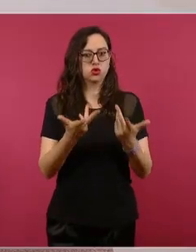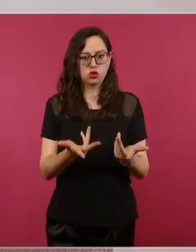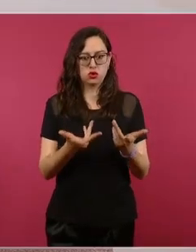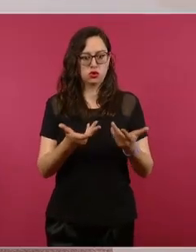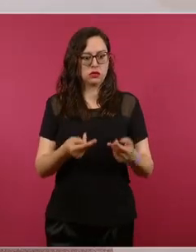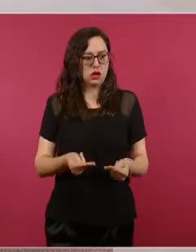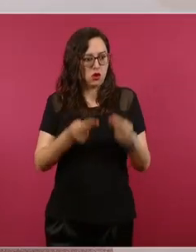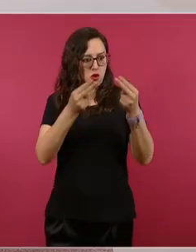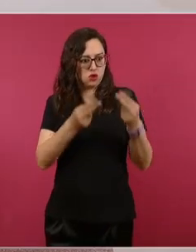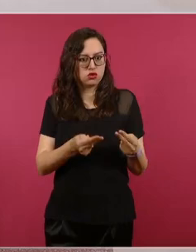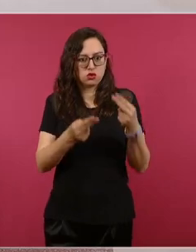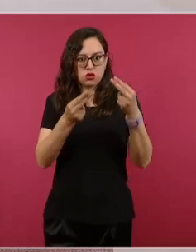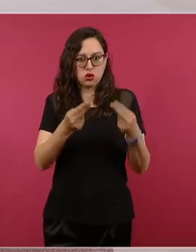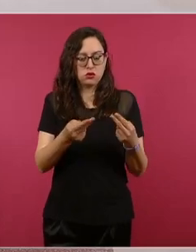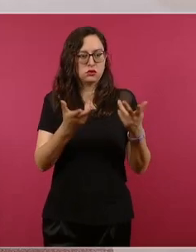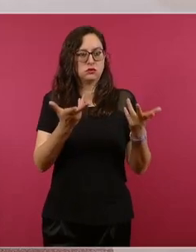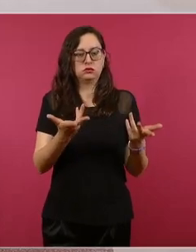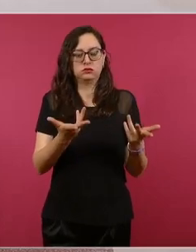comerciales.